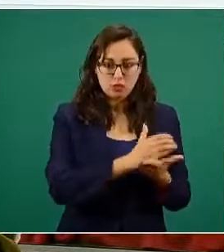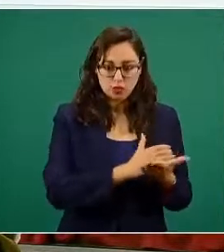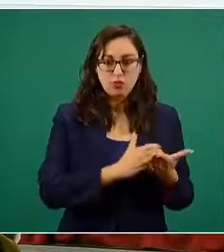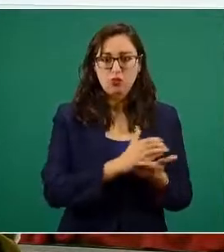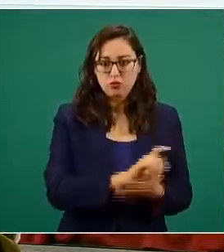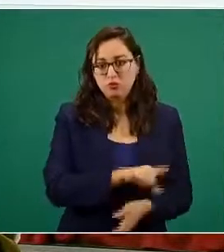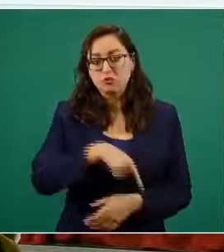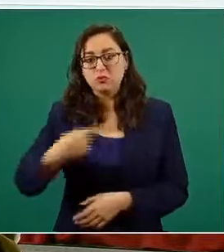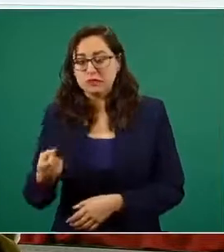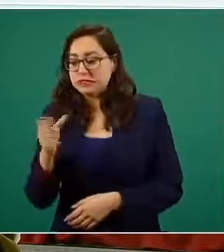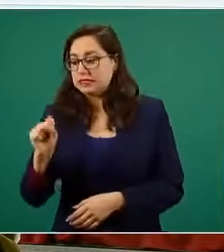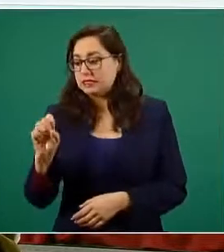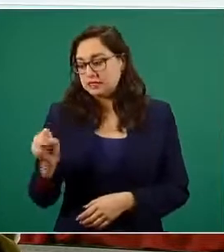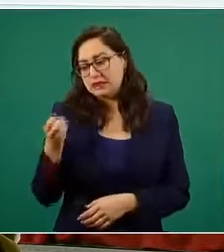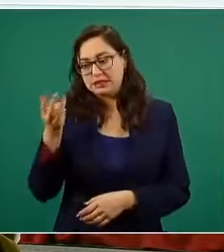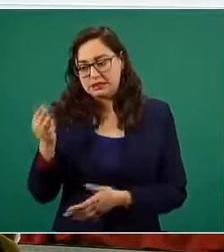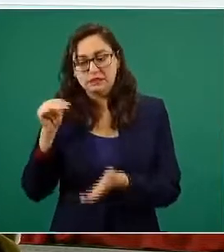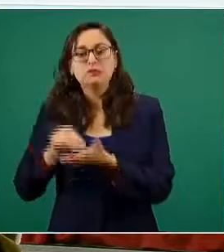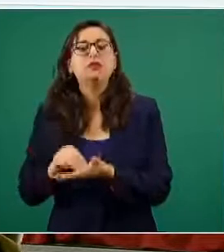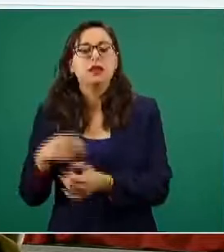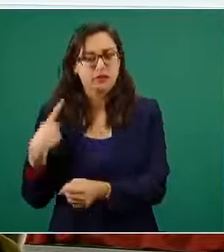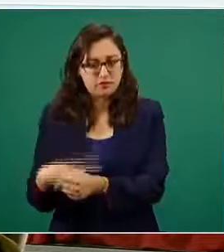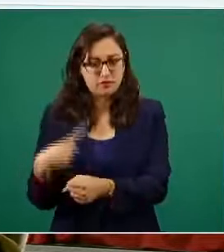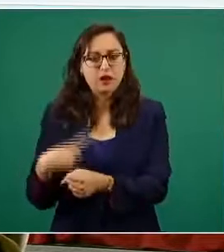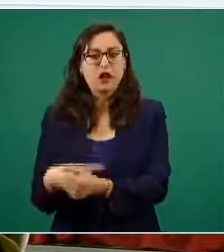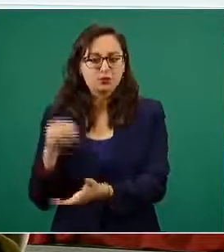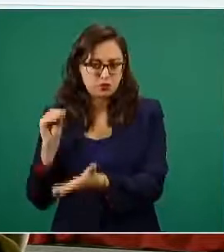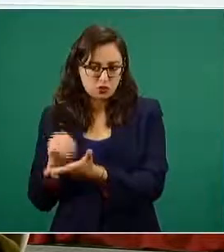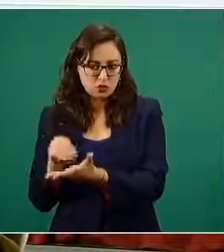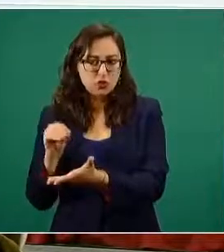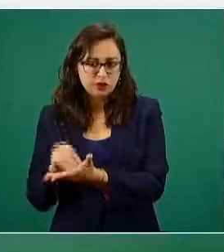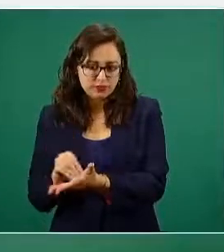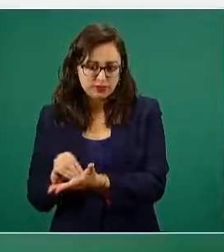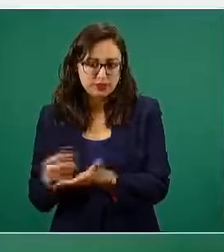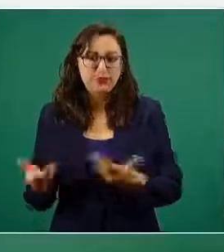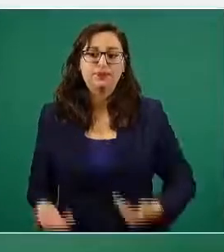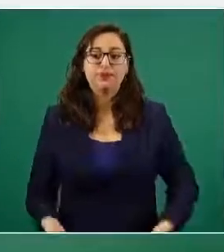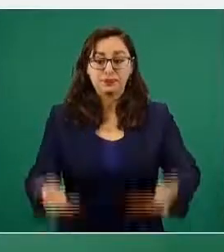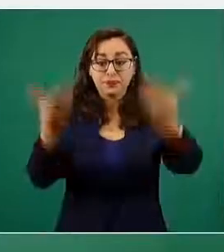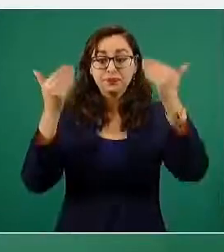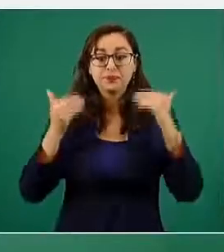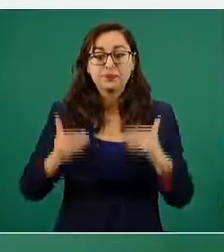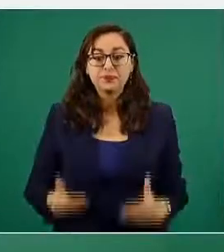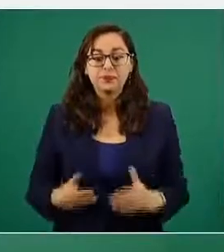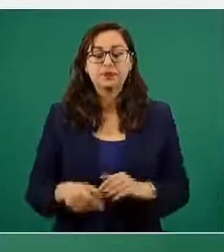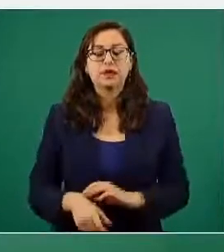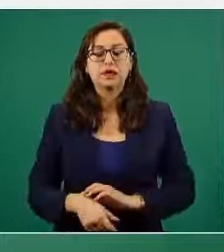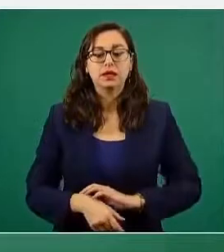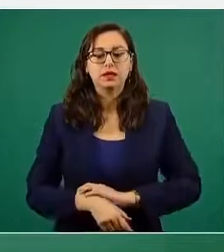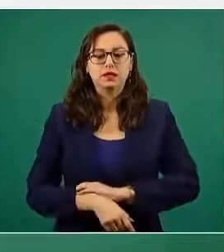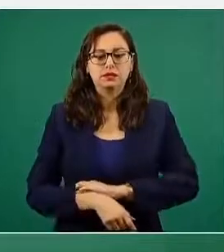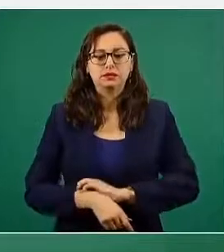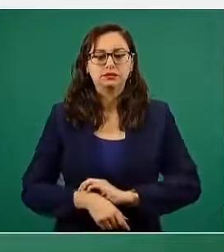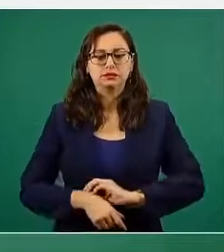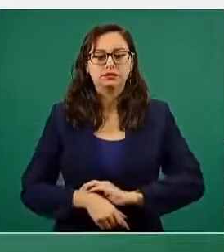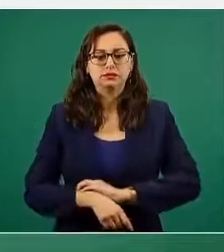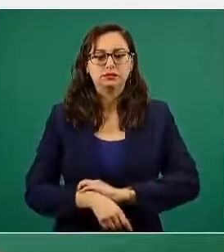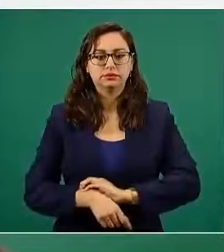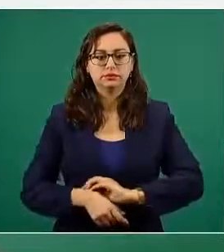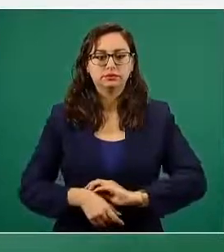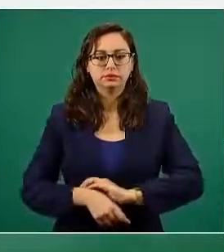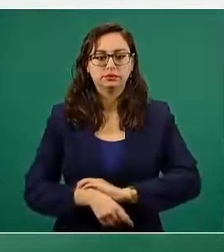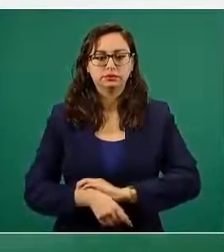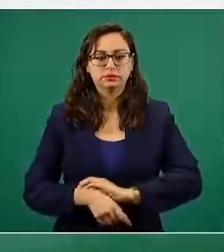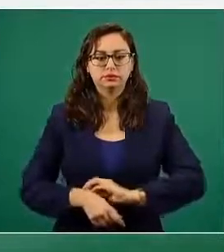Respecto al porcentaje de positividad, un indicador importante que se usa a nivel internacional, aunque cada país tiene su propia